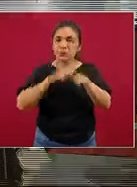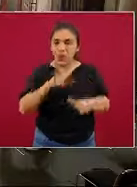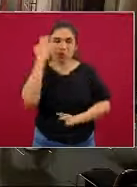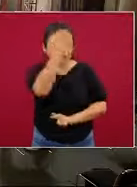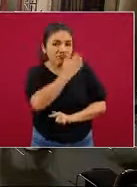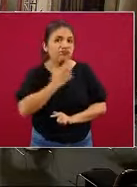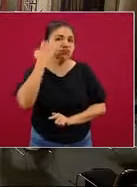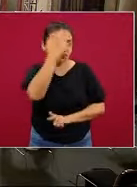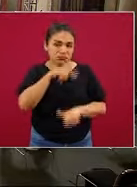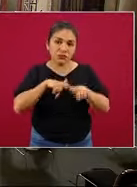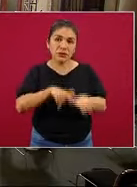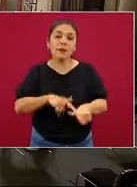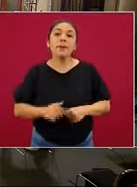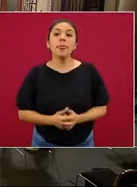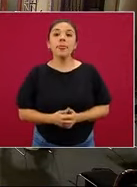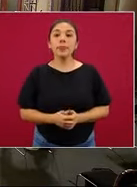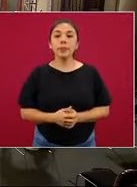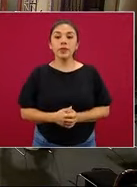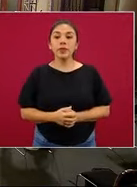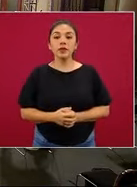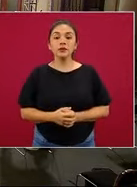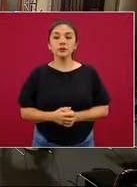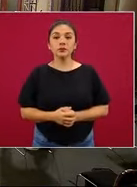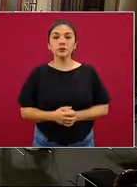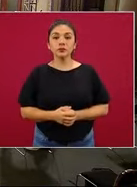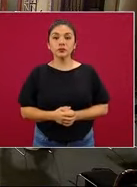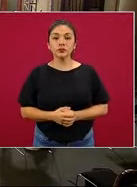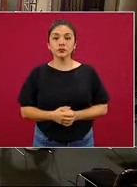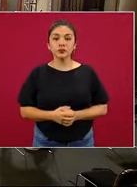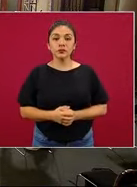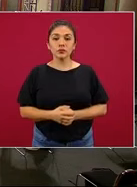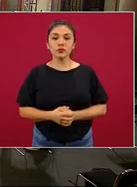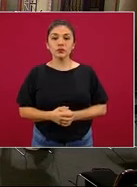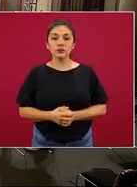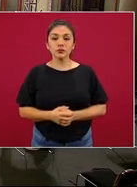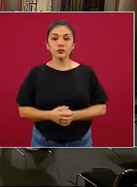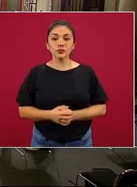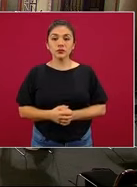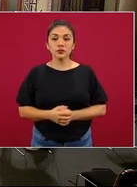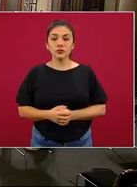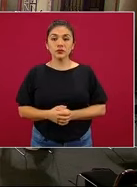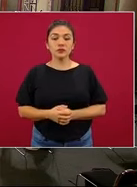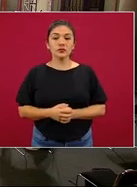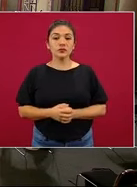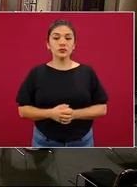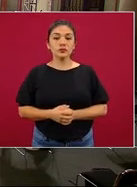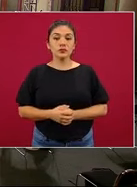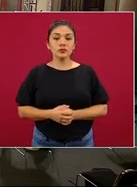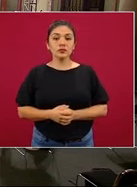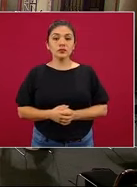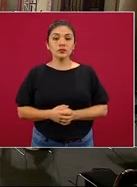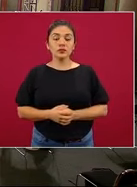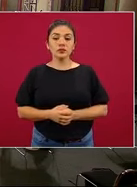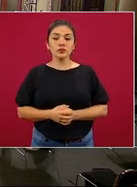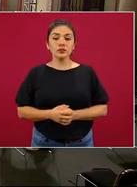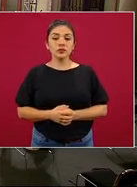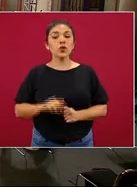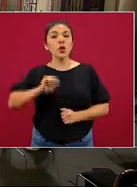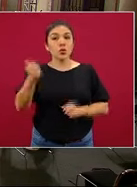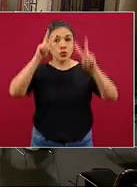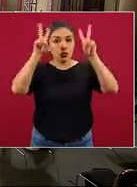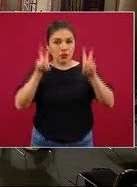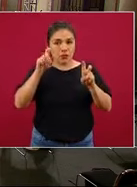saturación. Vemos la siguiente diapositiva. Bien, vamos a pasar ya entonces al siguiente tema, sería